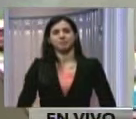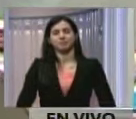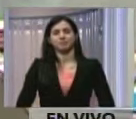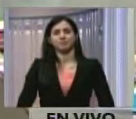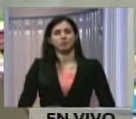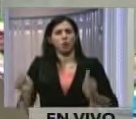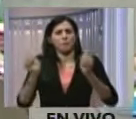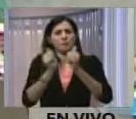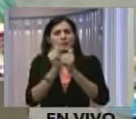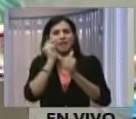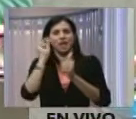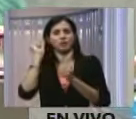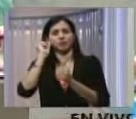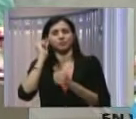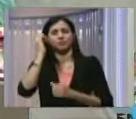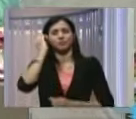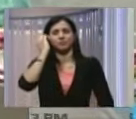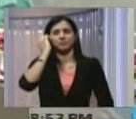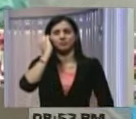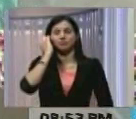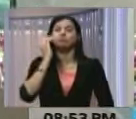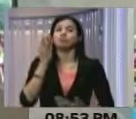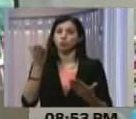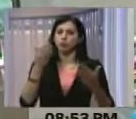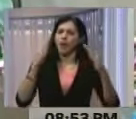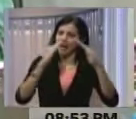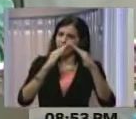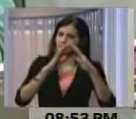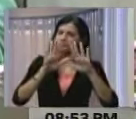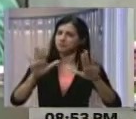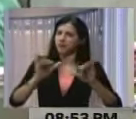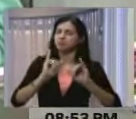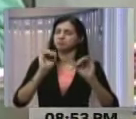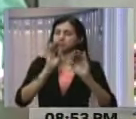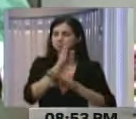compatriotas que están ya en sus casas,